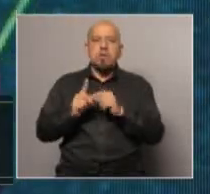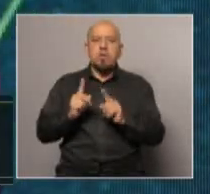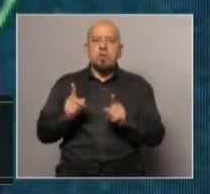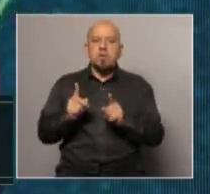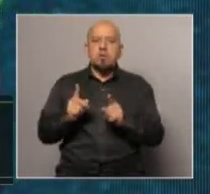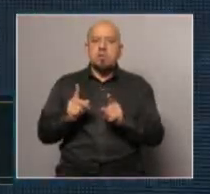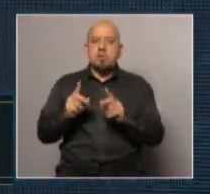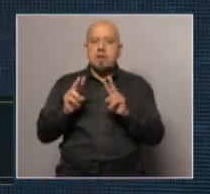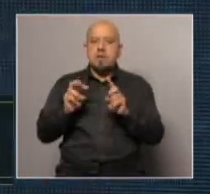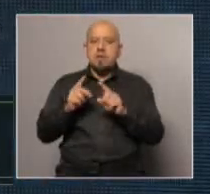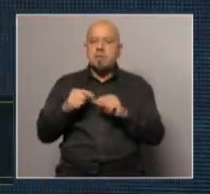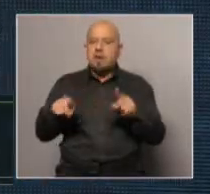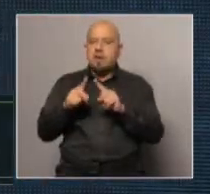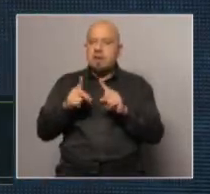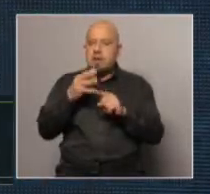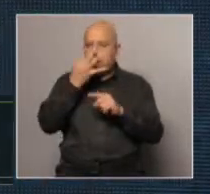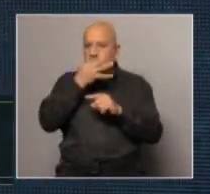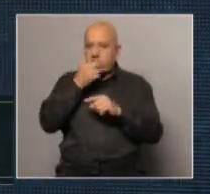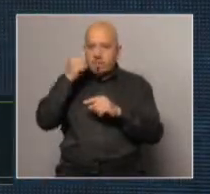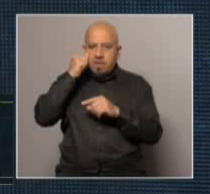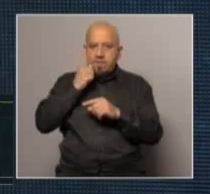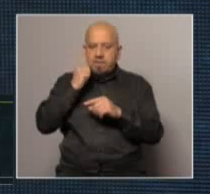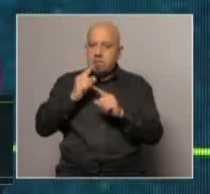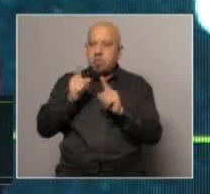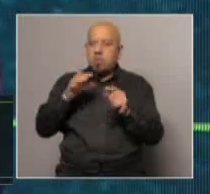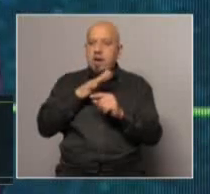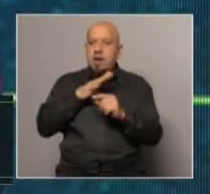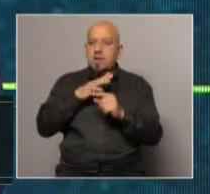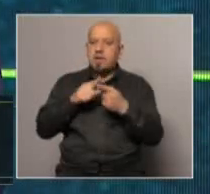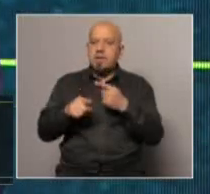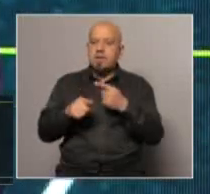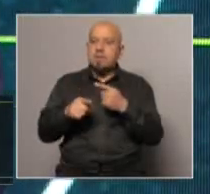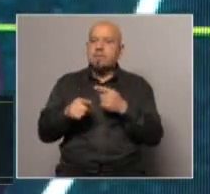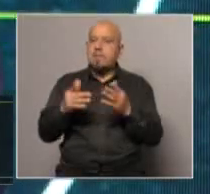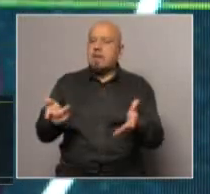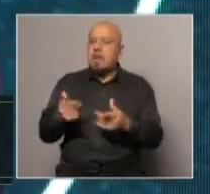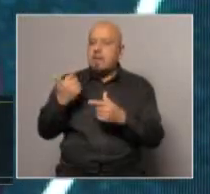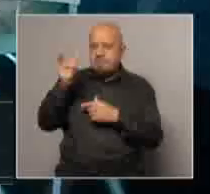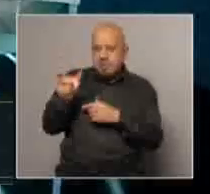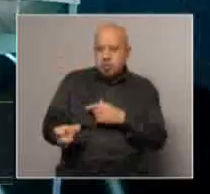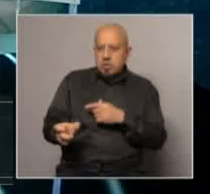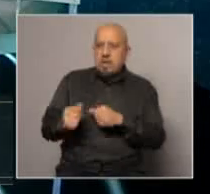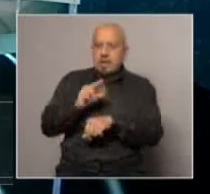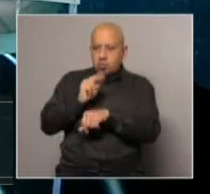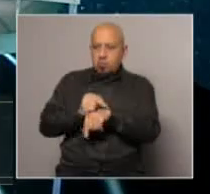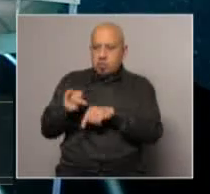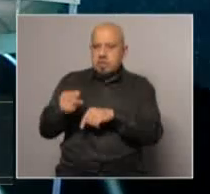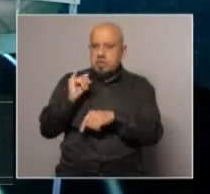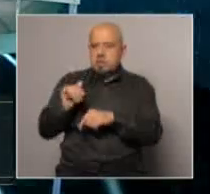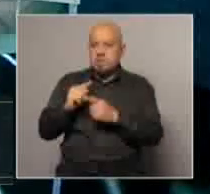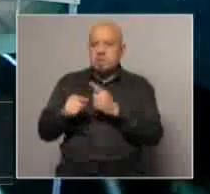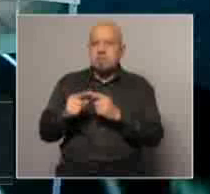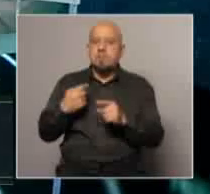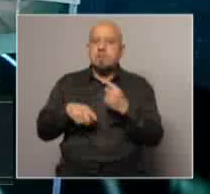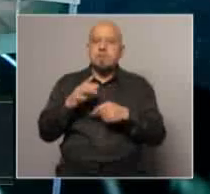torno al narcotráfico y que se debe analizar en relación al consumidor, a la realidad del consumidor. Sin embargo,